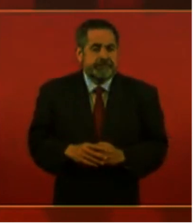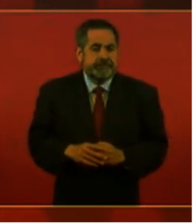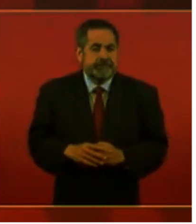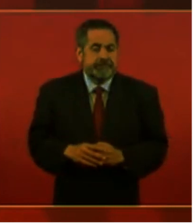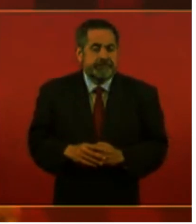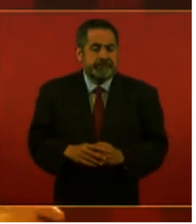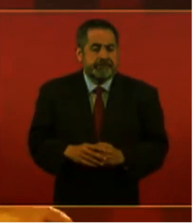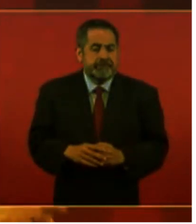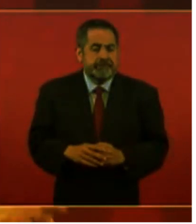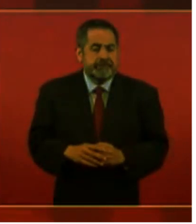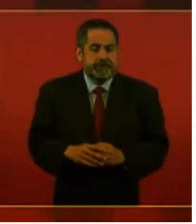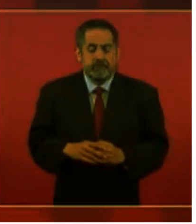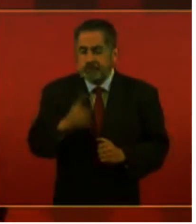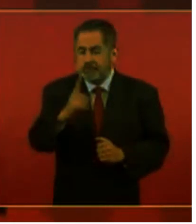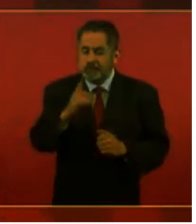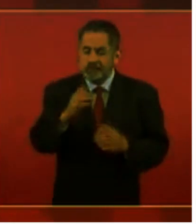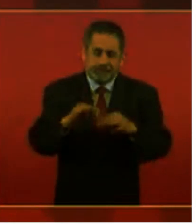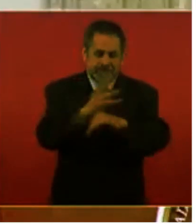la transparencia.